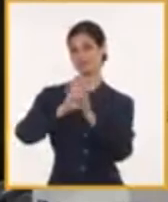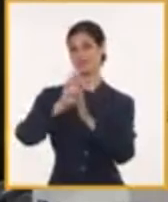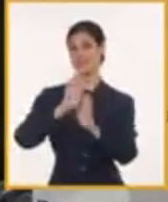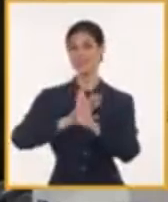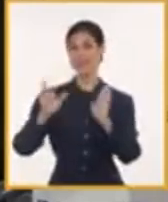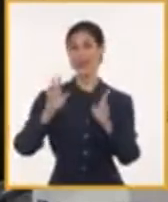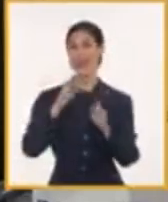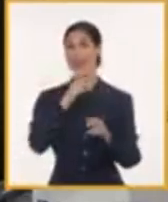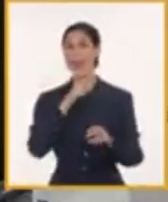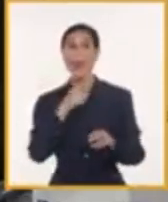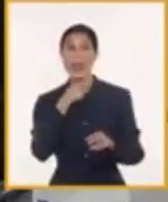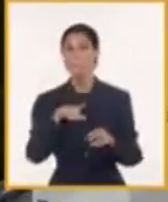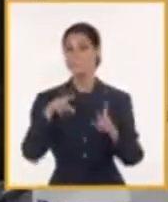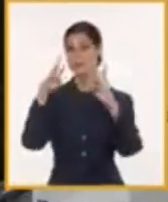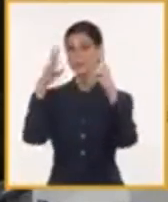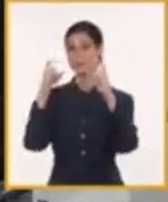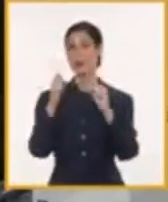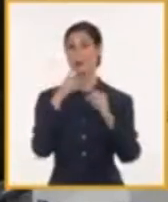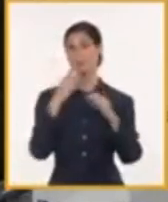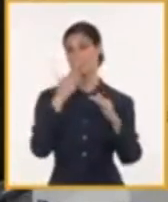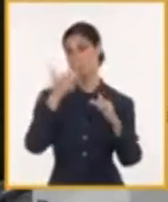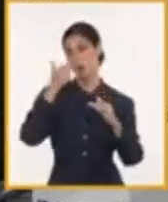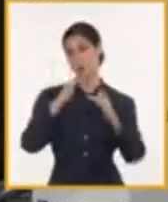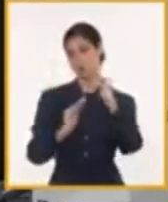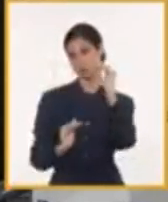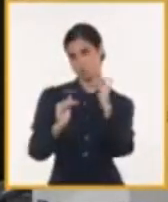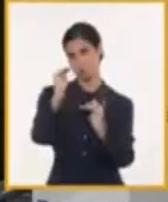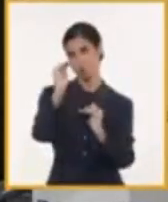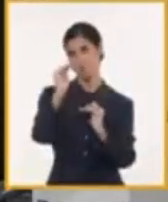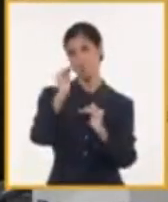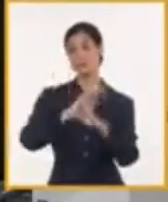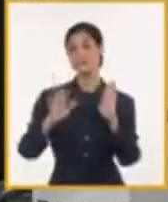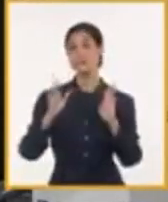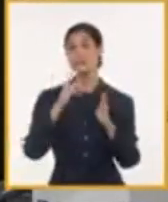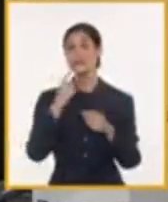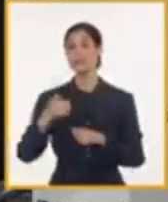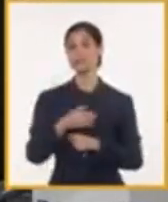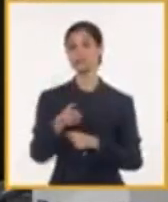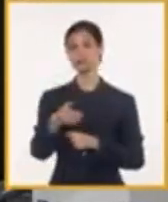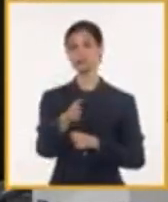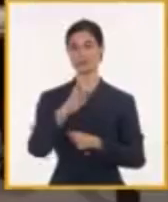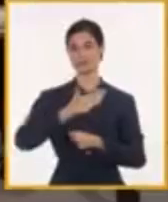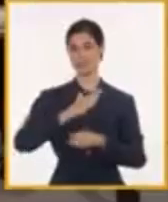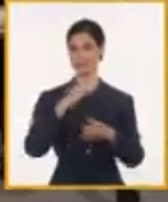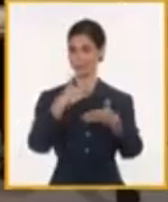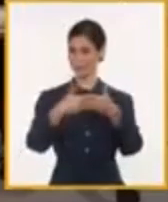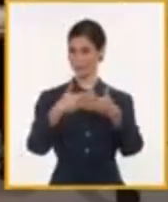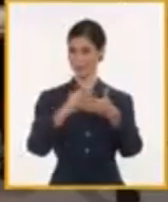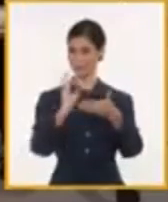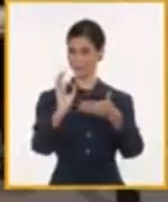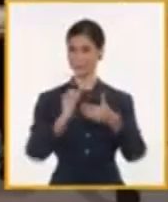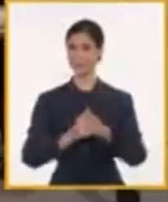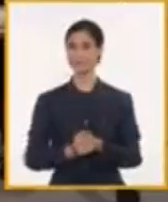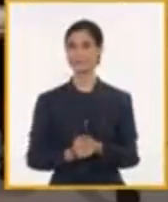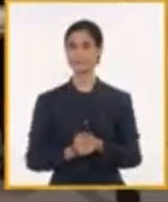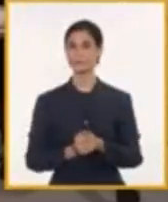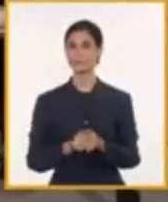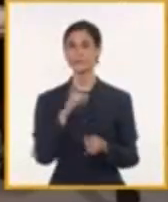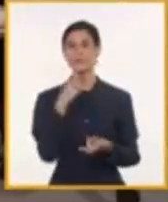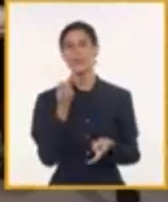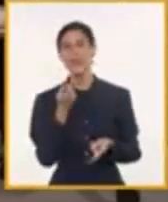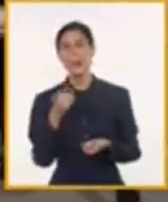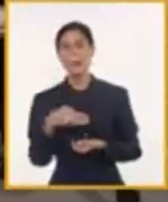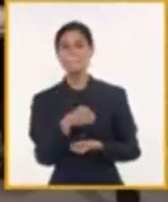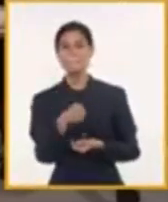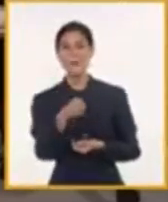resultado productivo o de captura de nuestra organización. Tradicionalmente, Armando, la pesca ha sido aportadora de